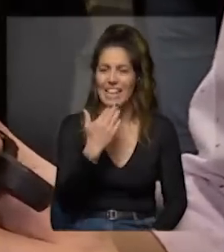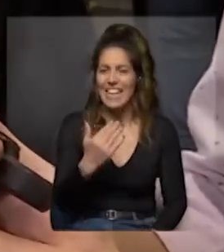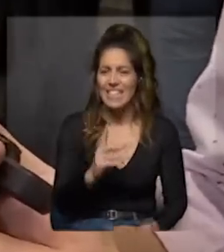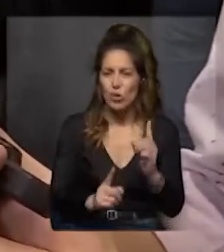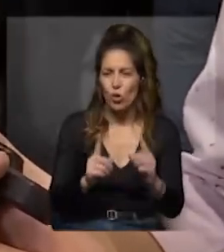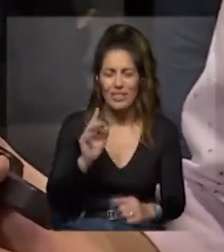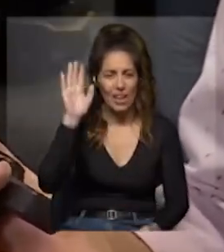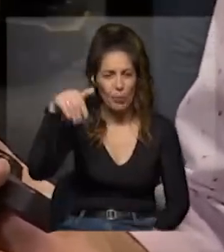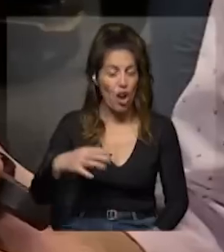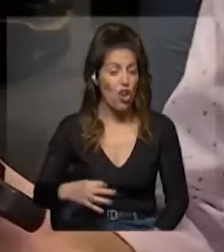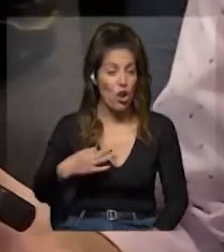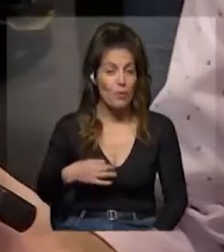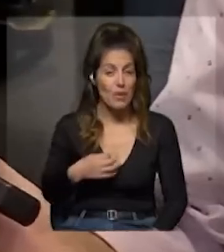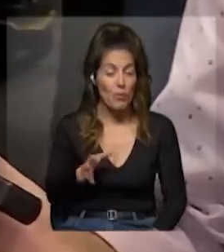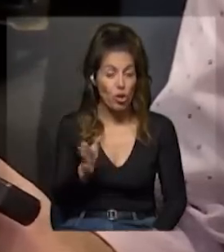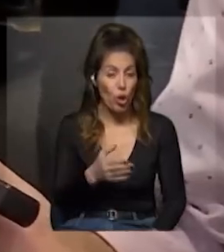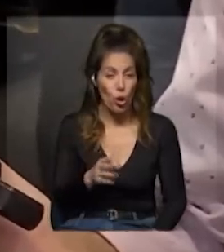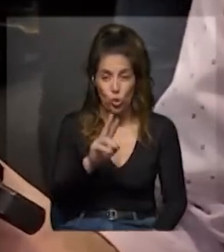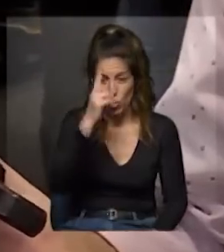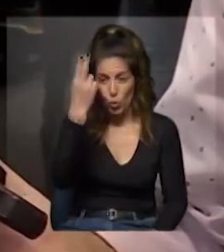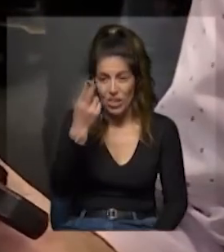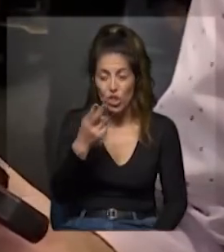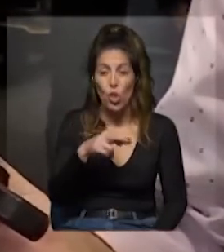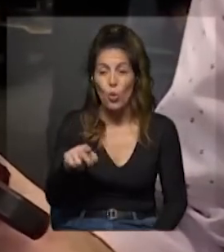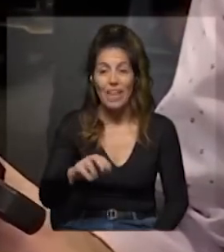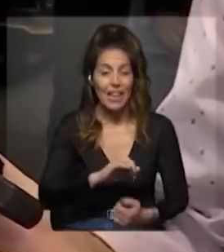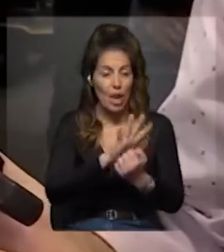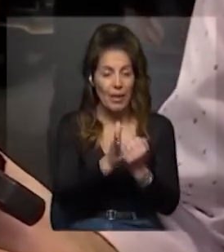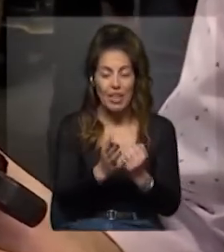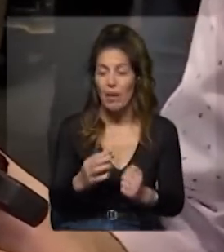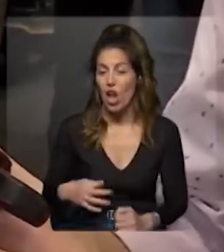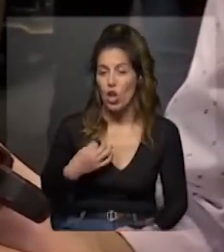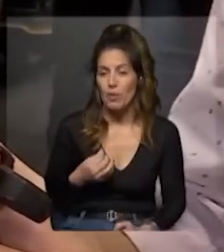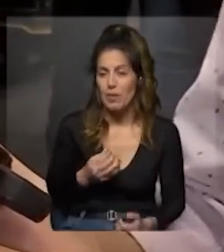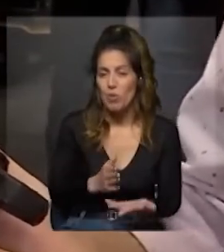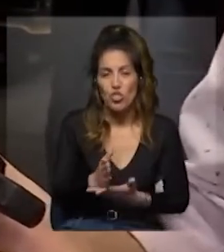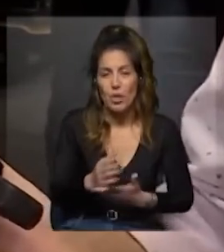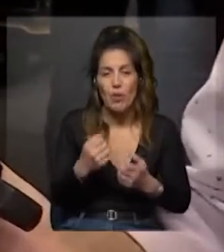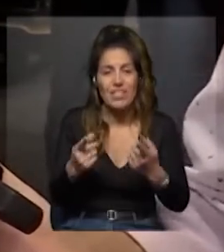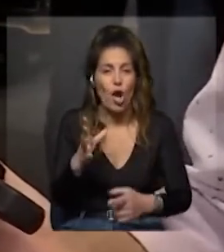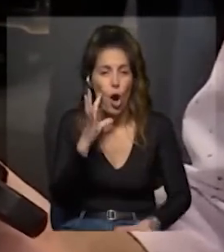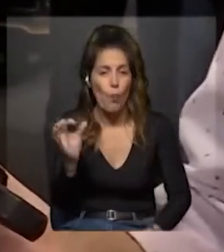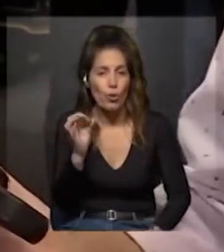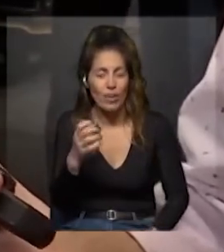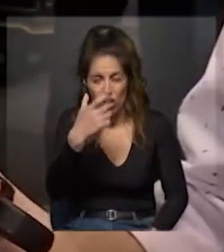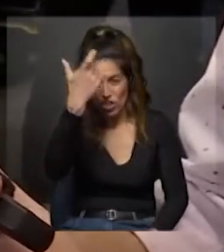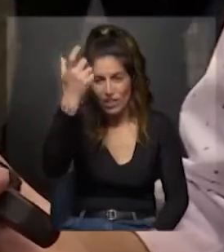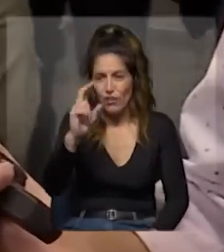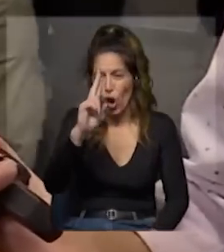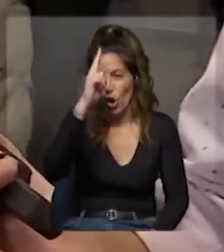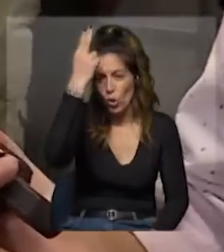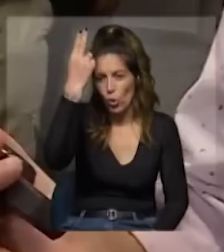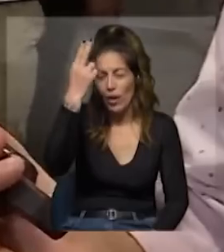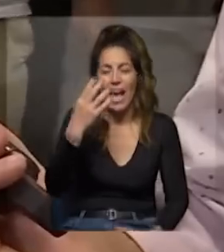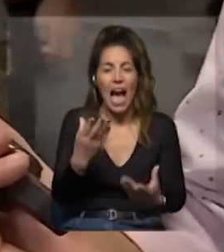vivimos todos los uruguayos durante la pandemia lo vivimos constantemente cada vez que se le da una oportunidad a los científicos del Uruguay